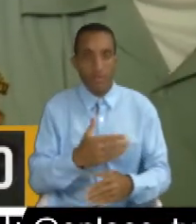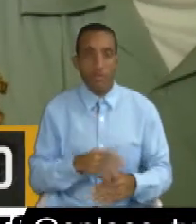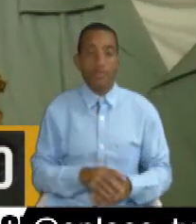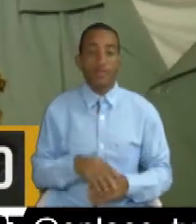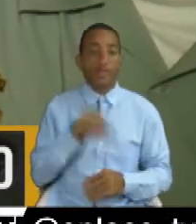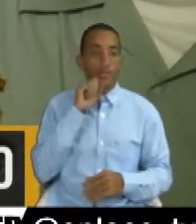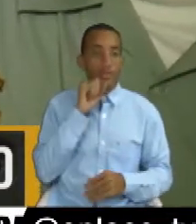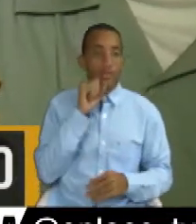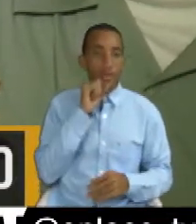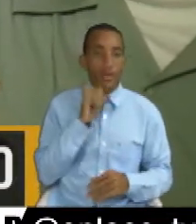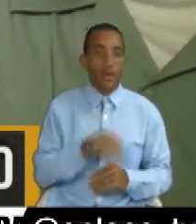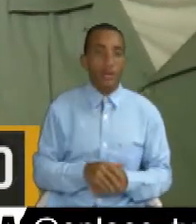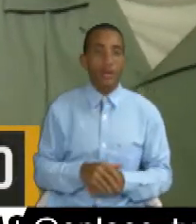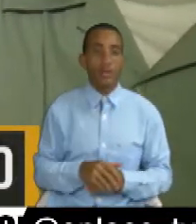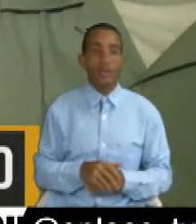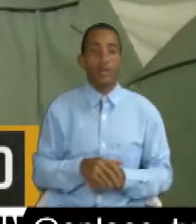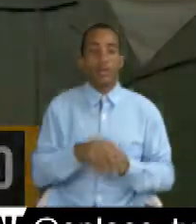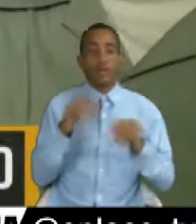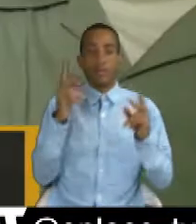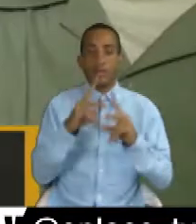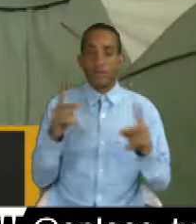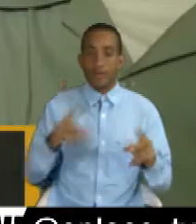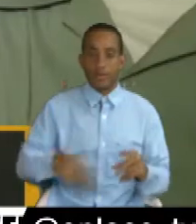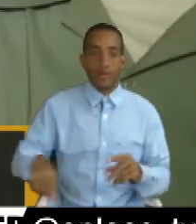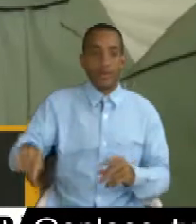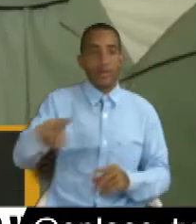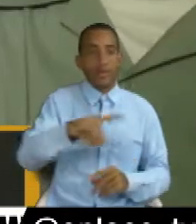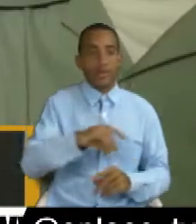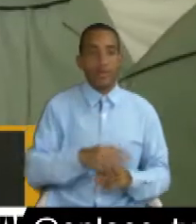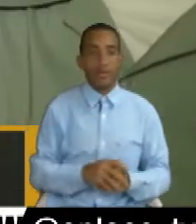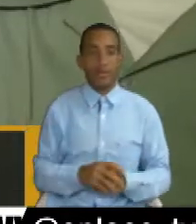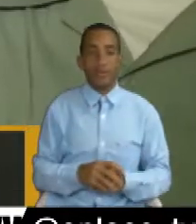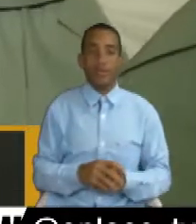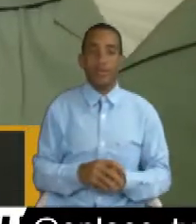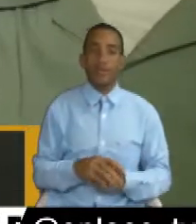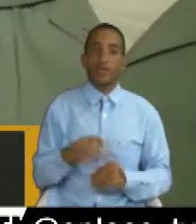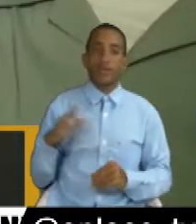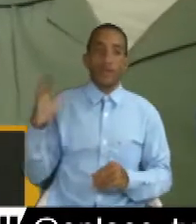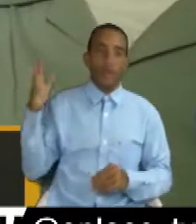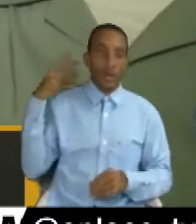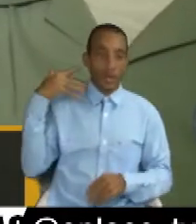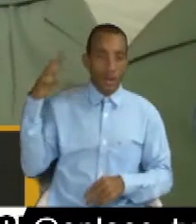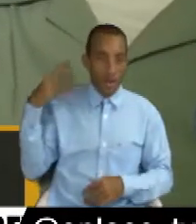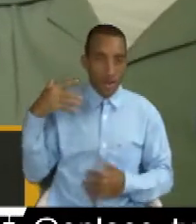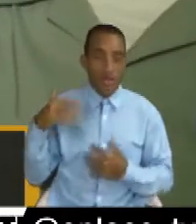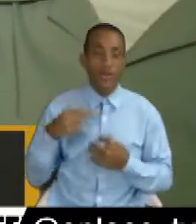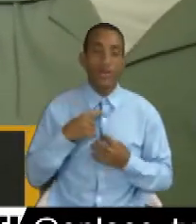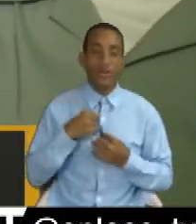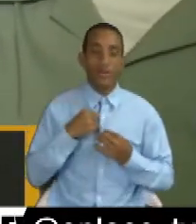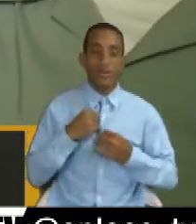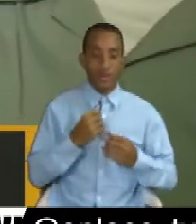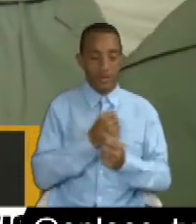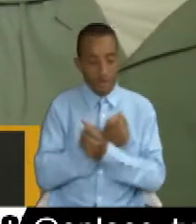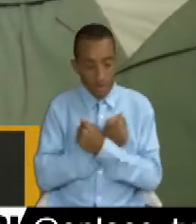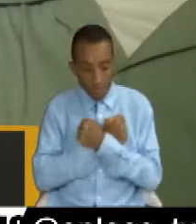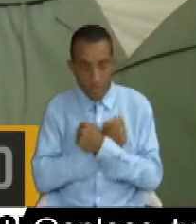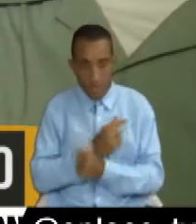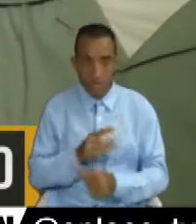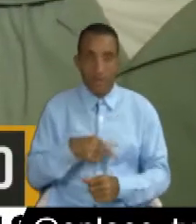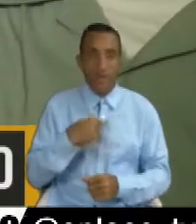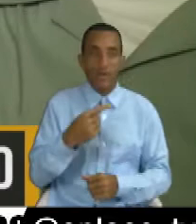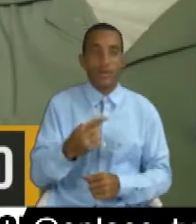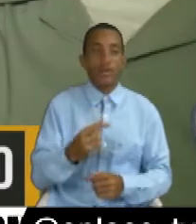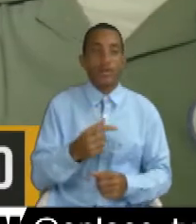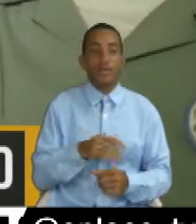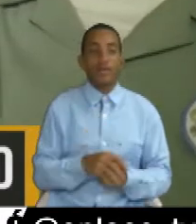Bermeja, a su gente querida, el calor humano y el calor que da el sol de Barranca. Un